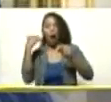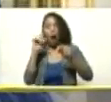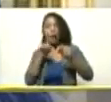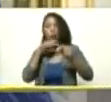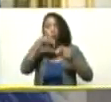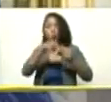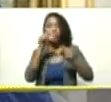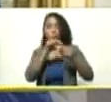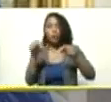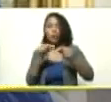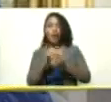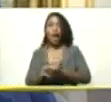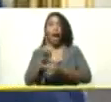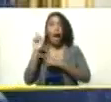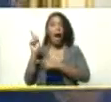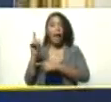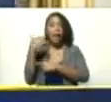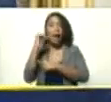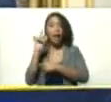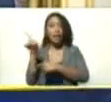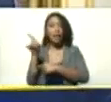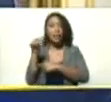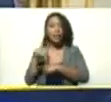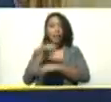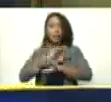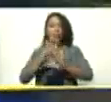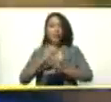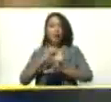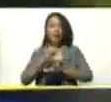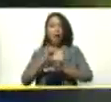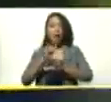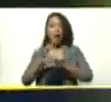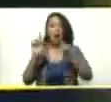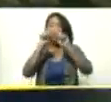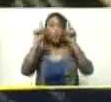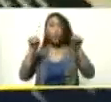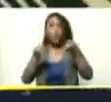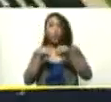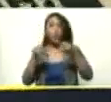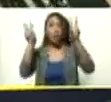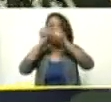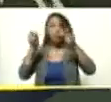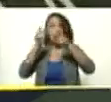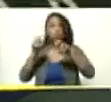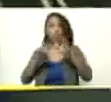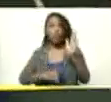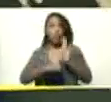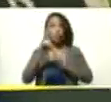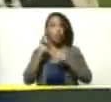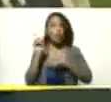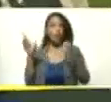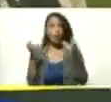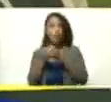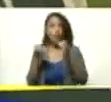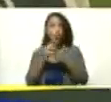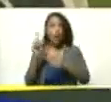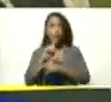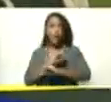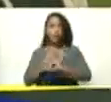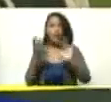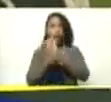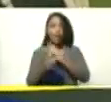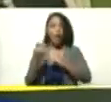Entonces, desde allí, desde tan lejos, está, digamos, ya el retrato de la investigación que va a desarrollar esta comisión, que no tiene que concluir con